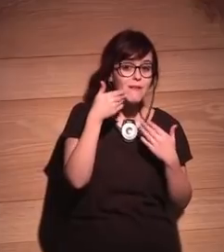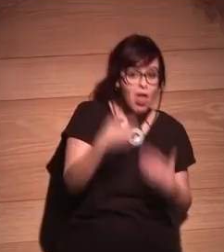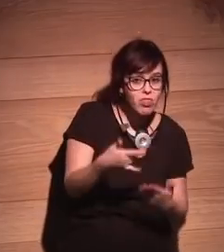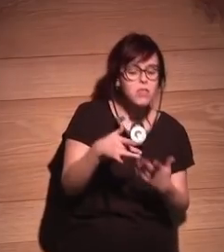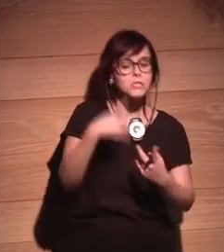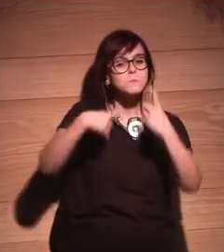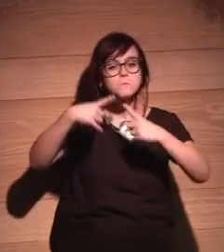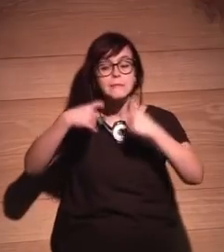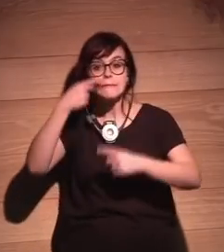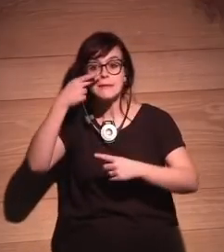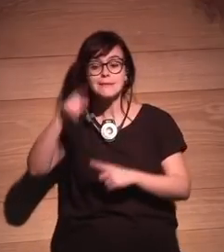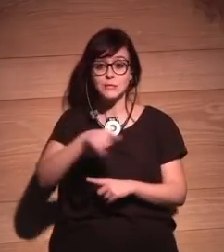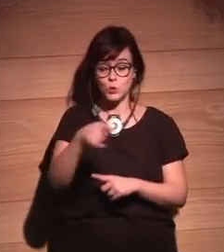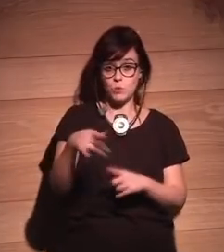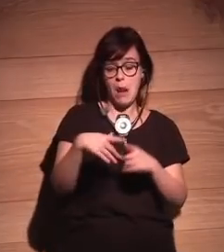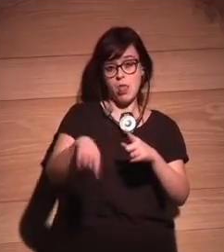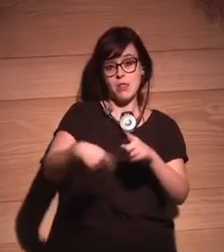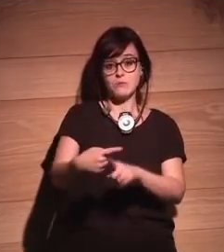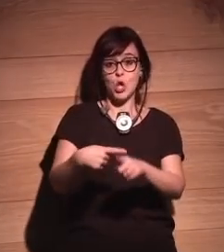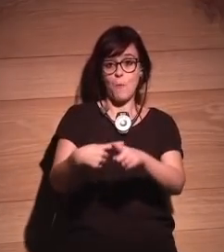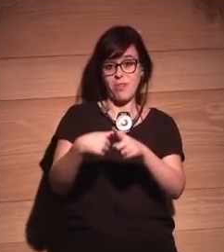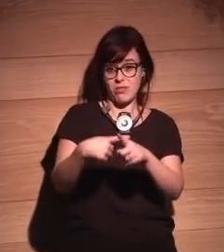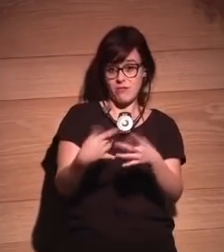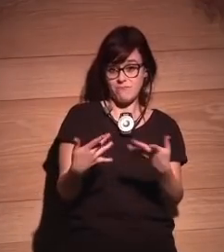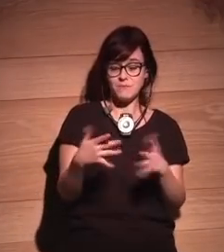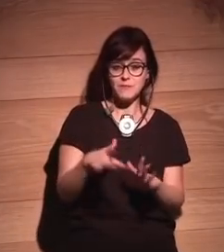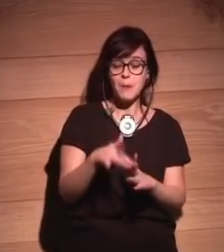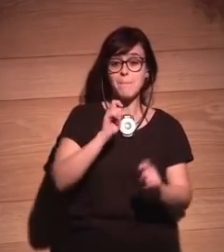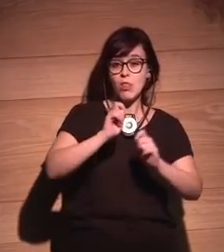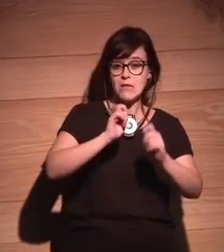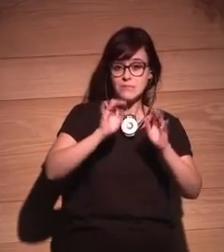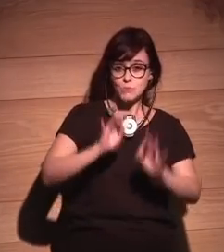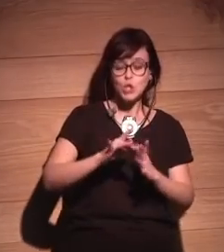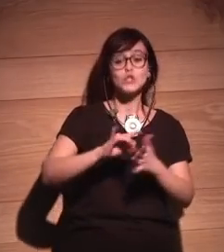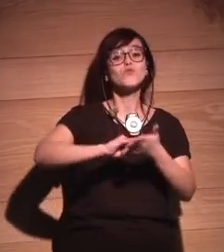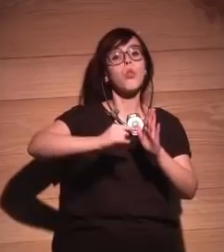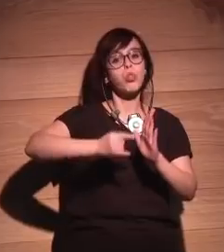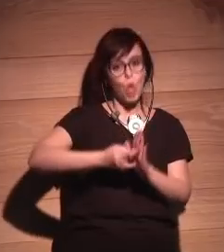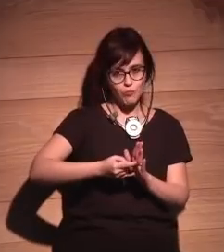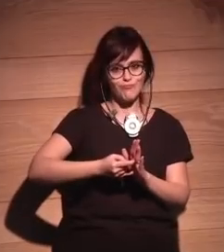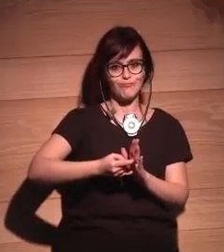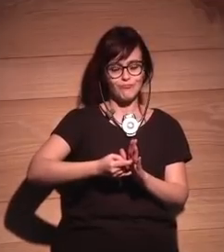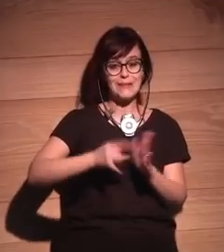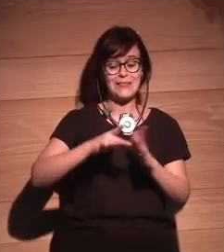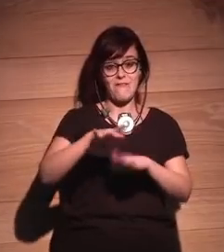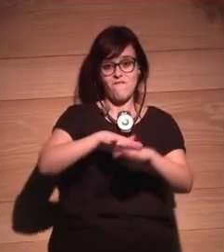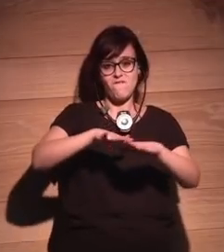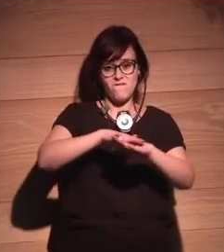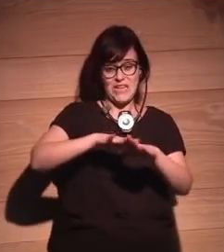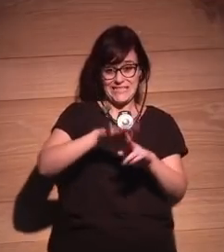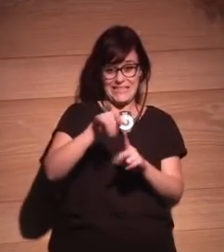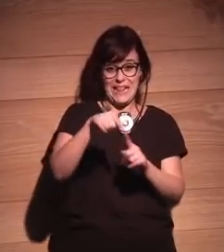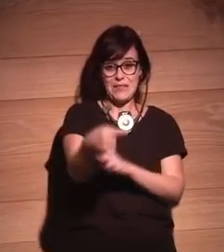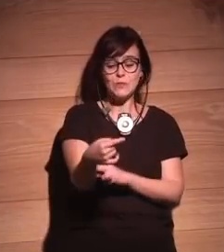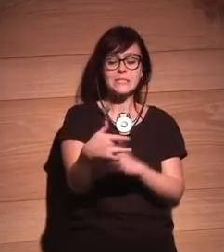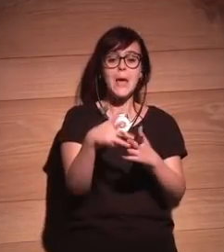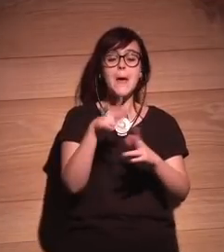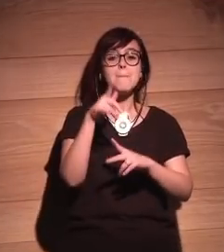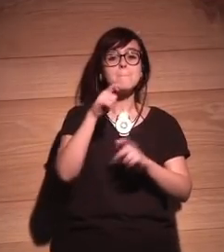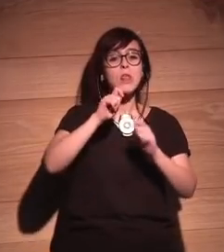o no, y luego compartirlo. Este es el periodismo de soluciones de base. Luego está el